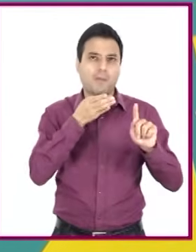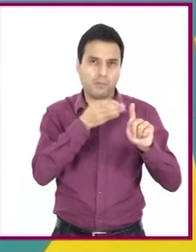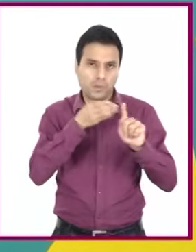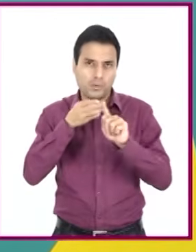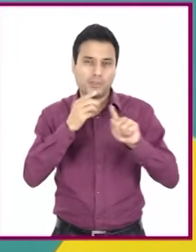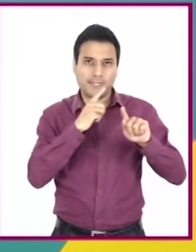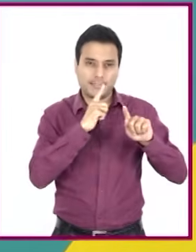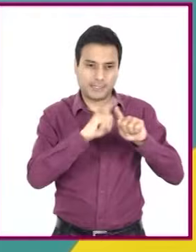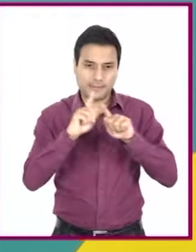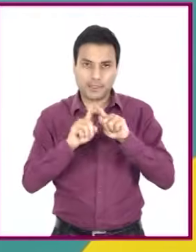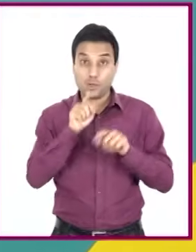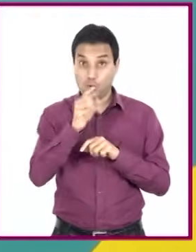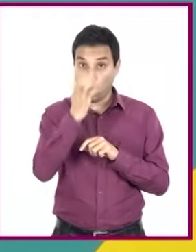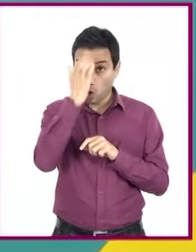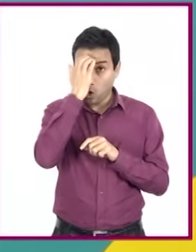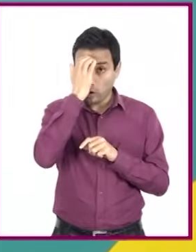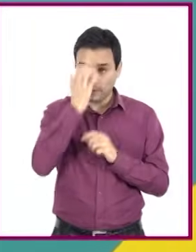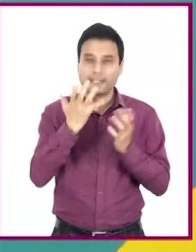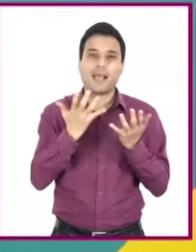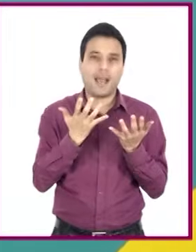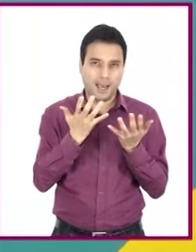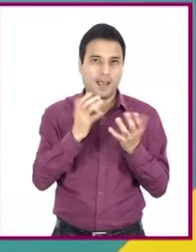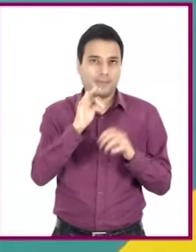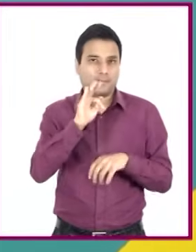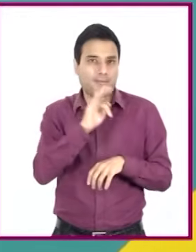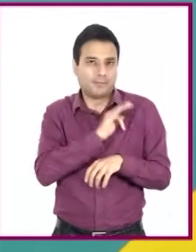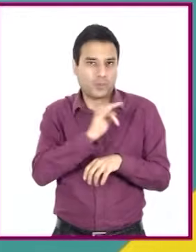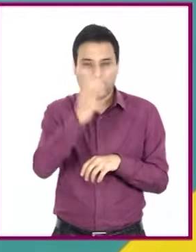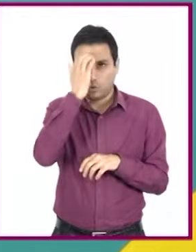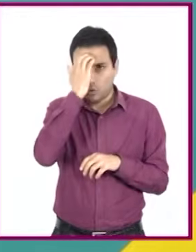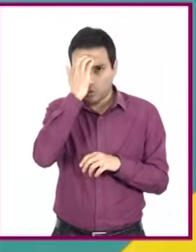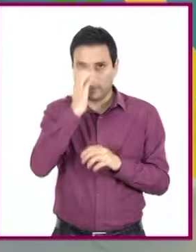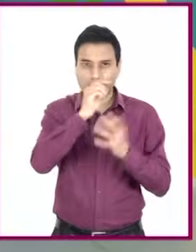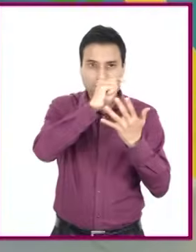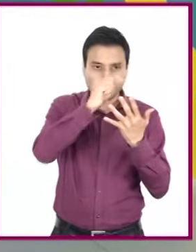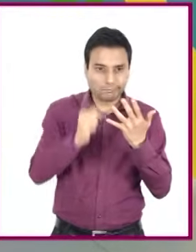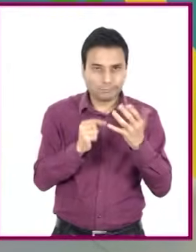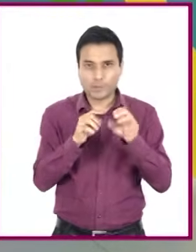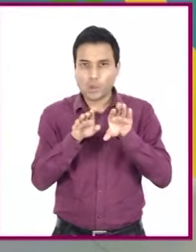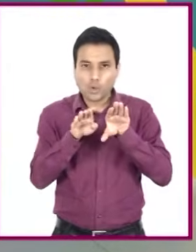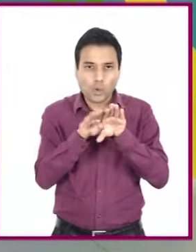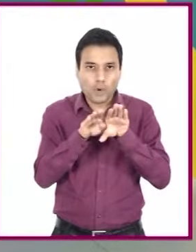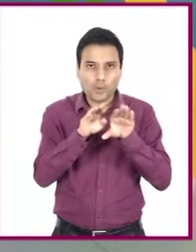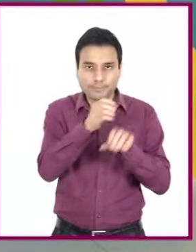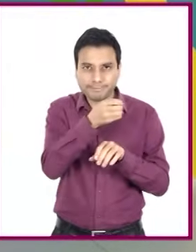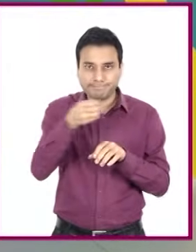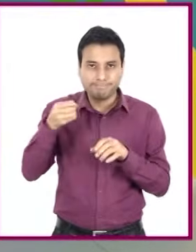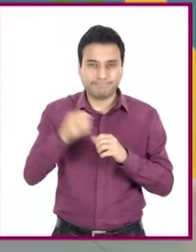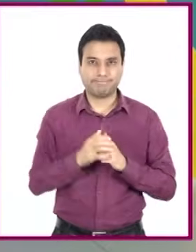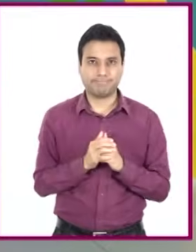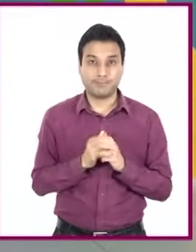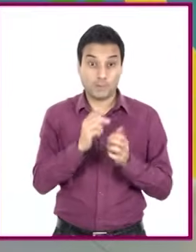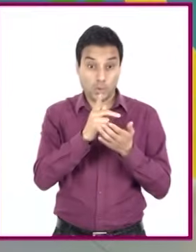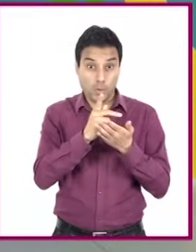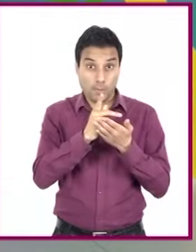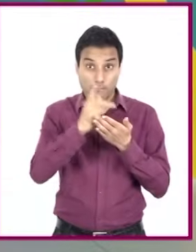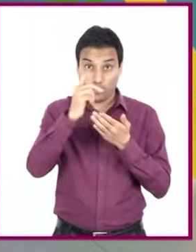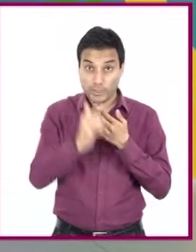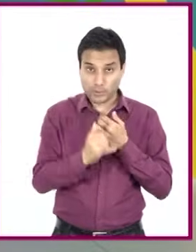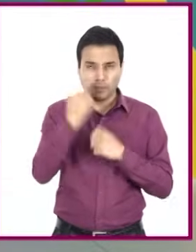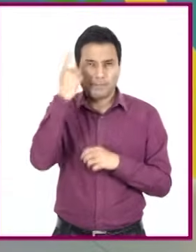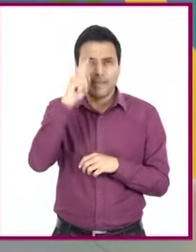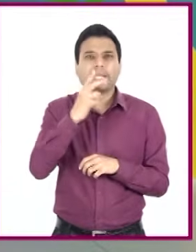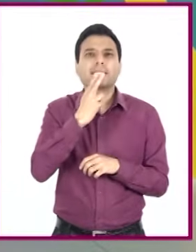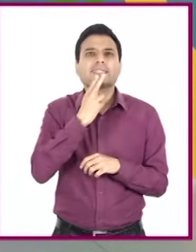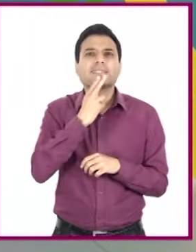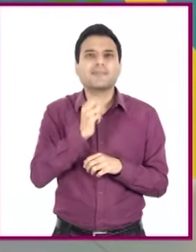y conocerlos nos permitirá reconocer sus requerimientos y aplicaciones. Realizar un proyecto permite resolver dudas